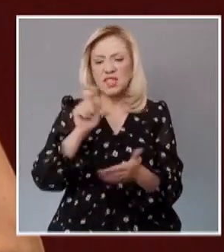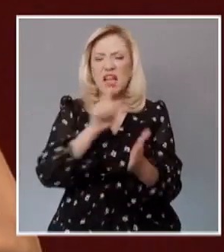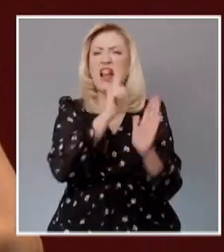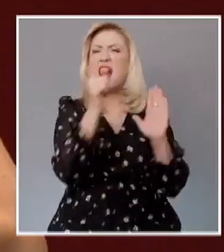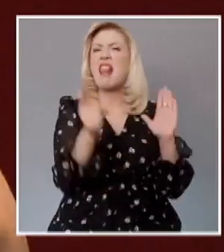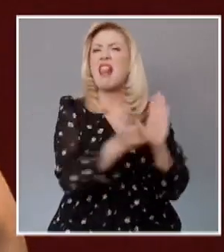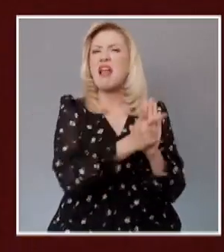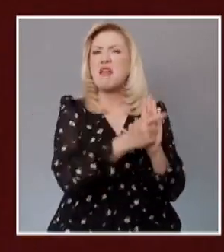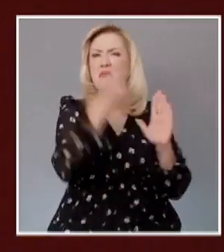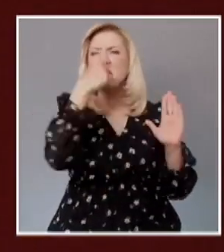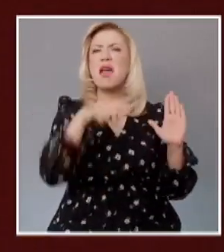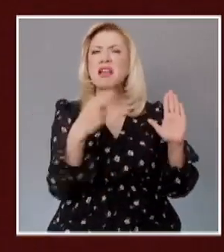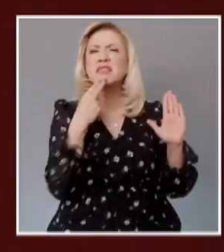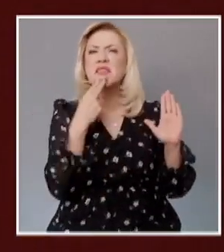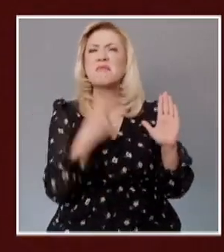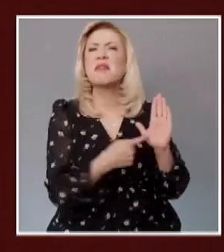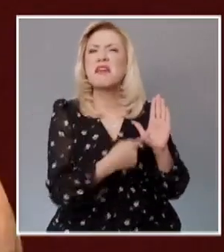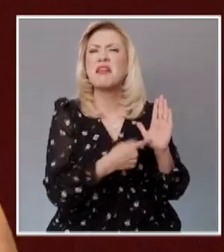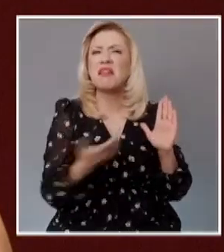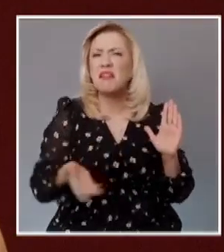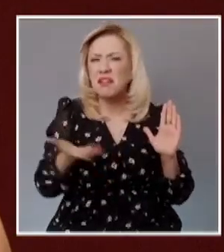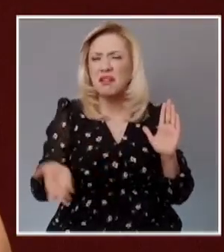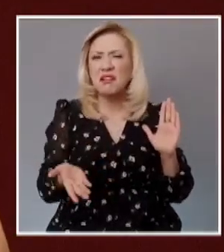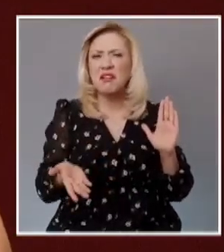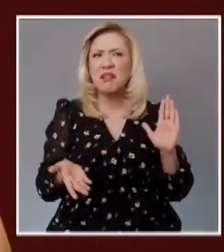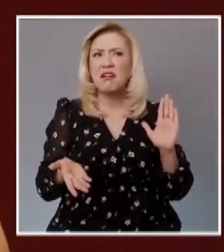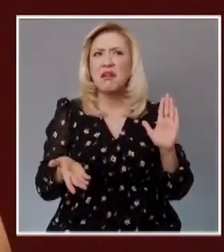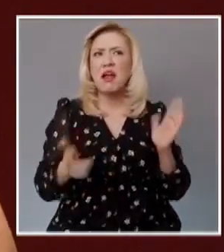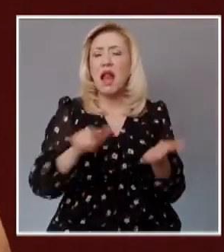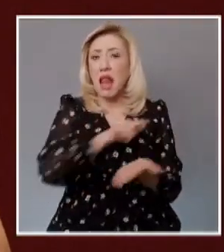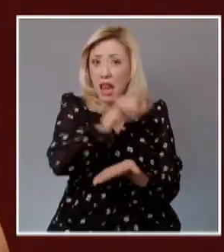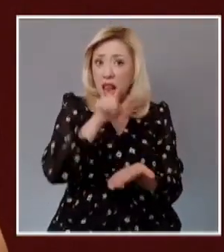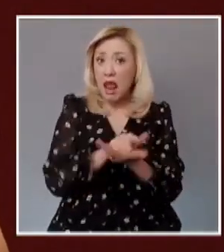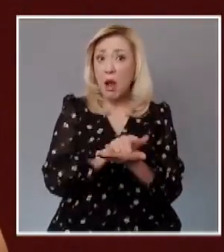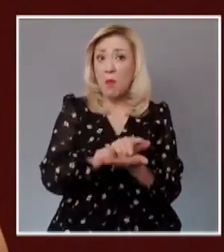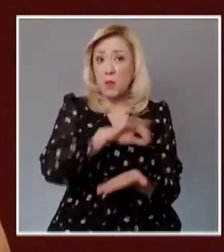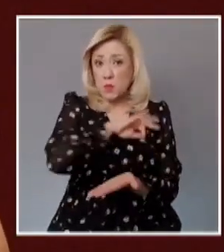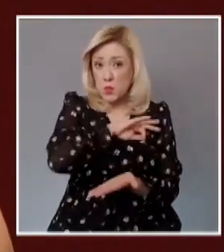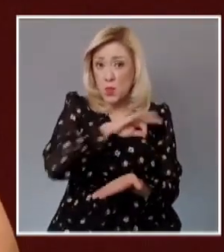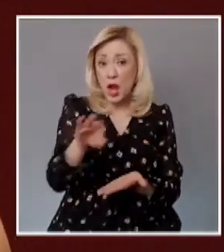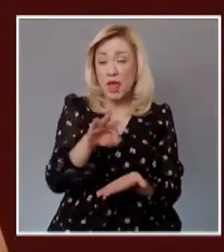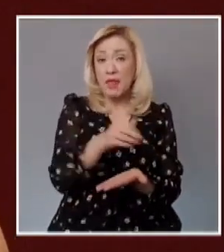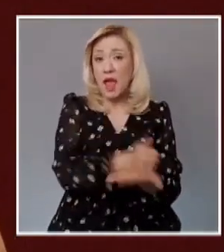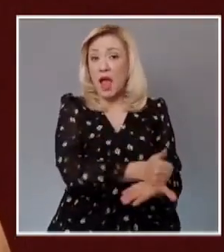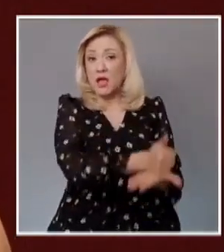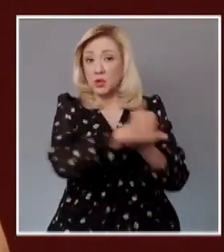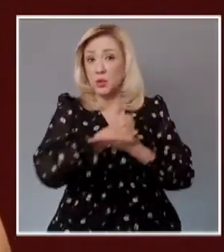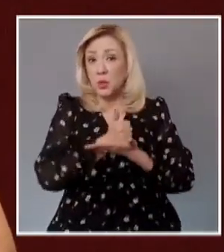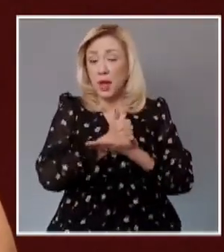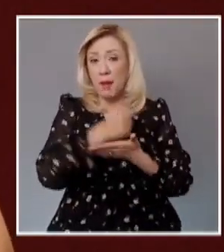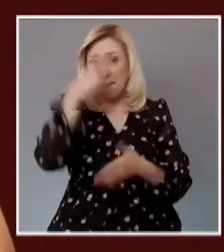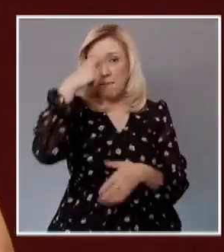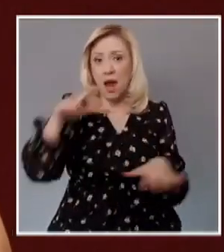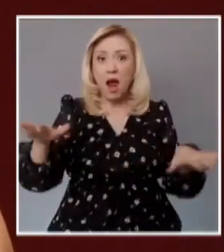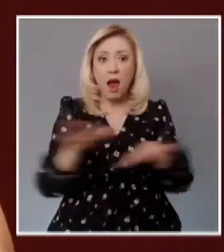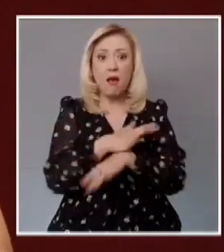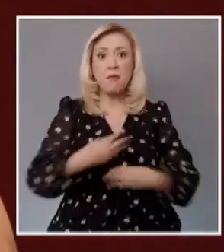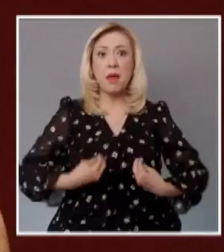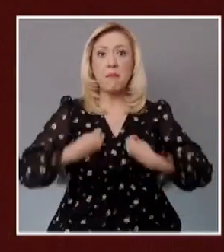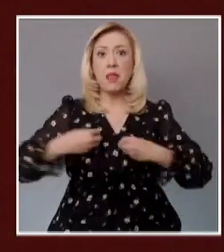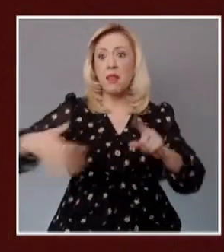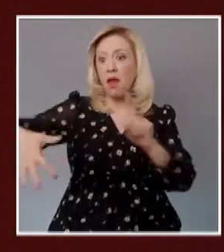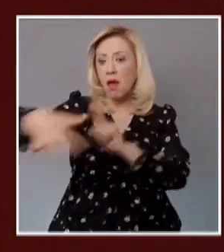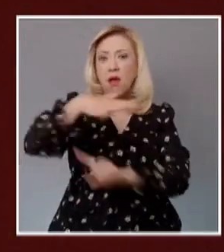que el derecho podía ser un instrumento de cambio social, un instrumento